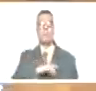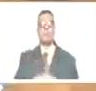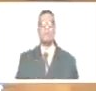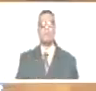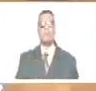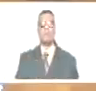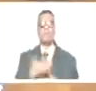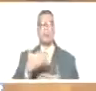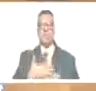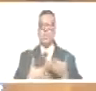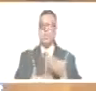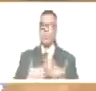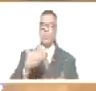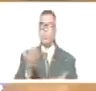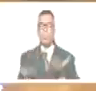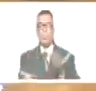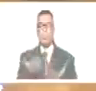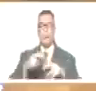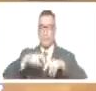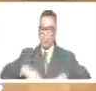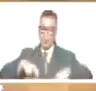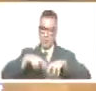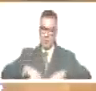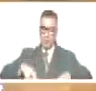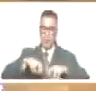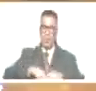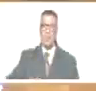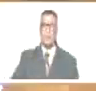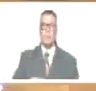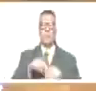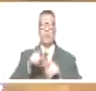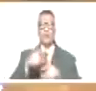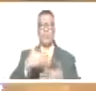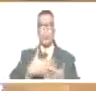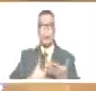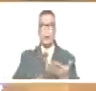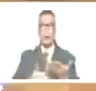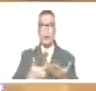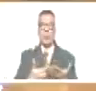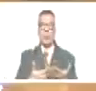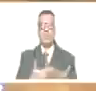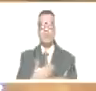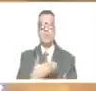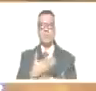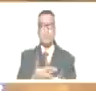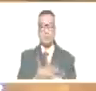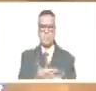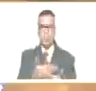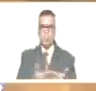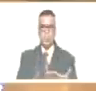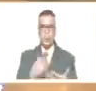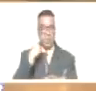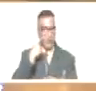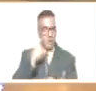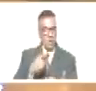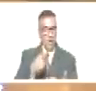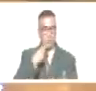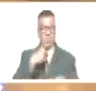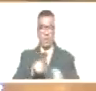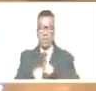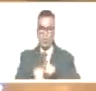contrastadas, revisadas, puestas sobre el ojo de la crítica y de la